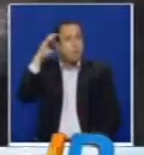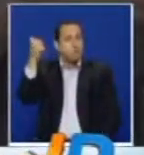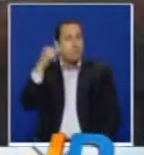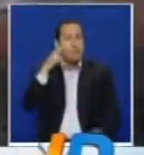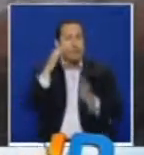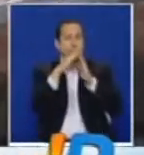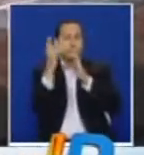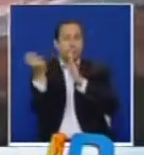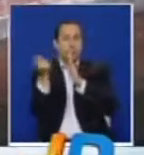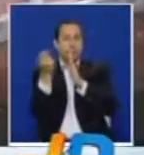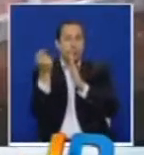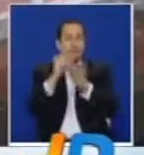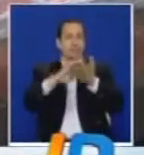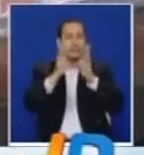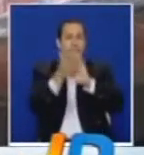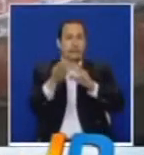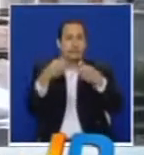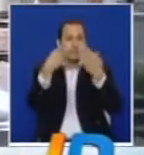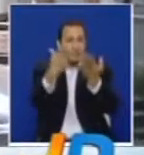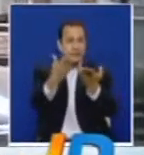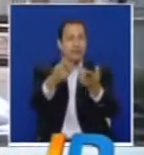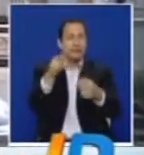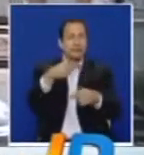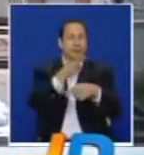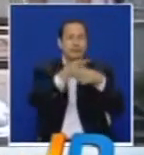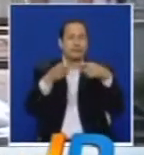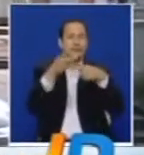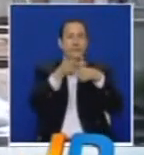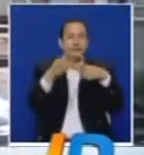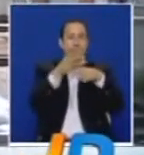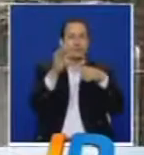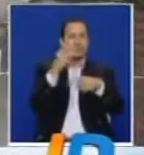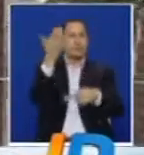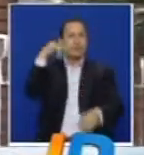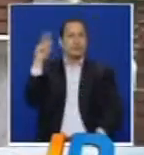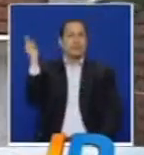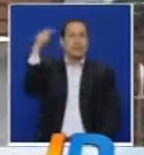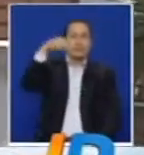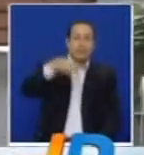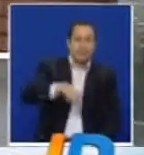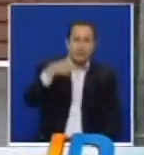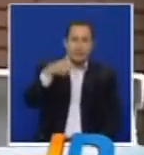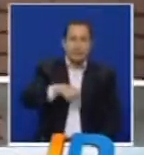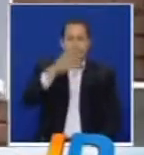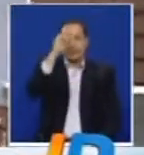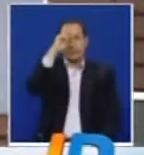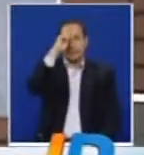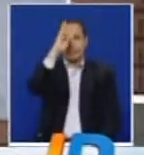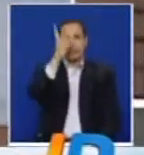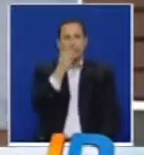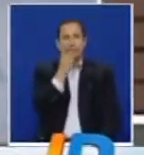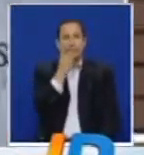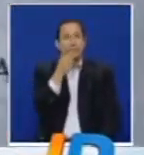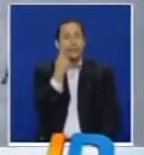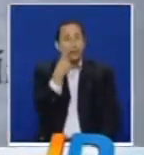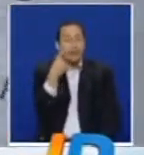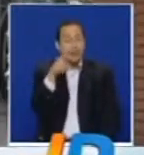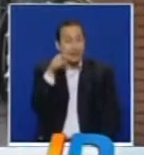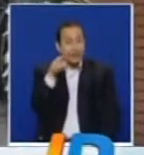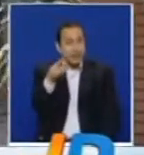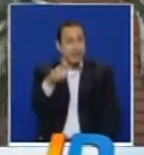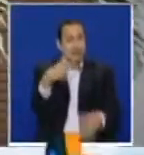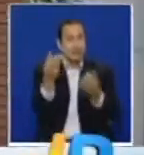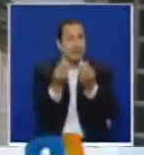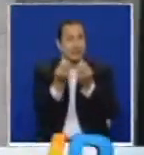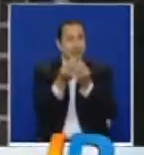de Cepaz, en donde el joven llevaba un par de semanas luego de haber llegado como misionero desde República Dominicana, reconocen que él y sus compañeros